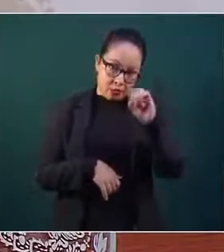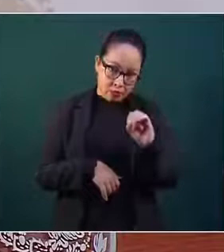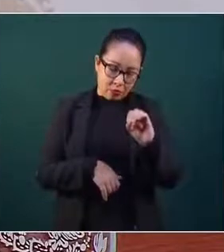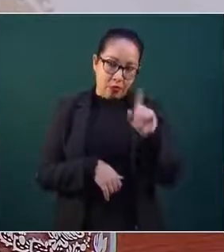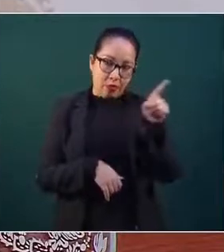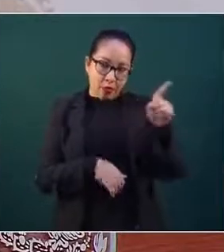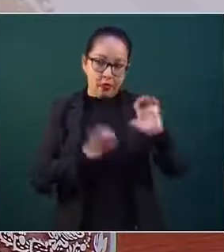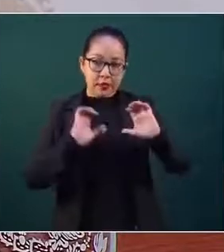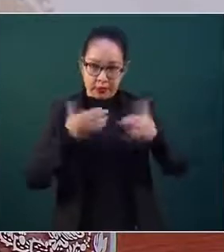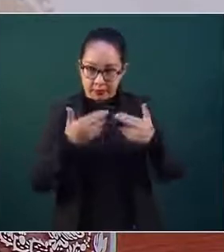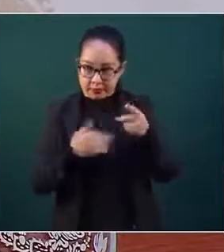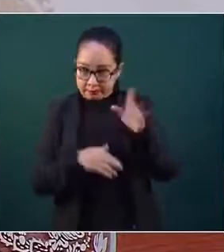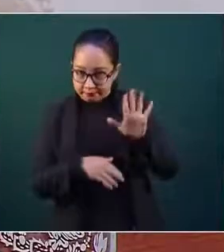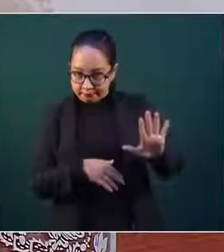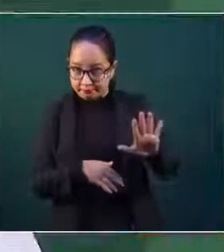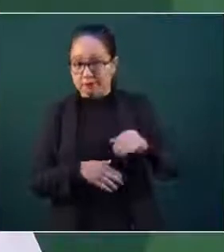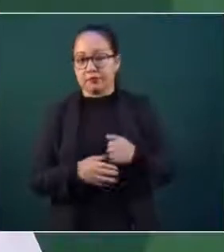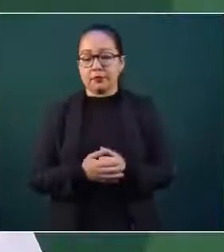en Chiapas